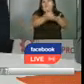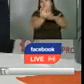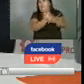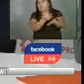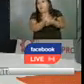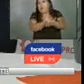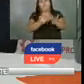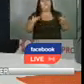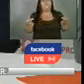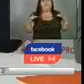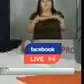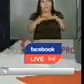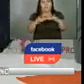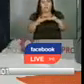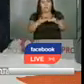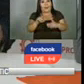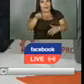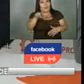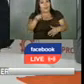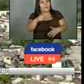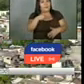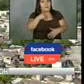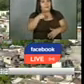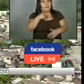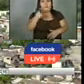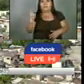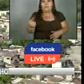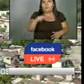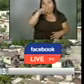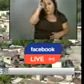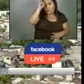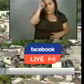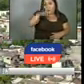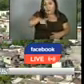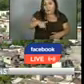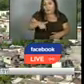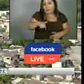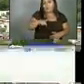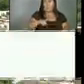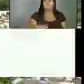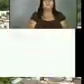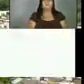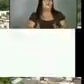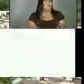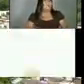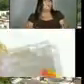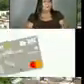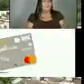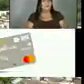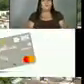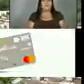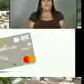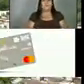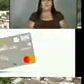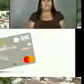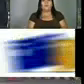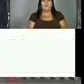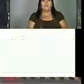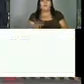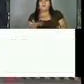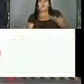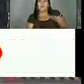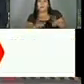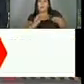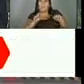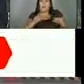también eso perjudica a los productores y productoras locales. Porque si bien pueden entrar